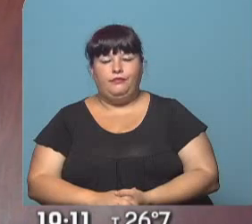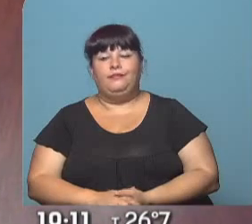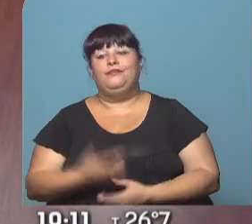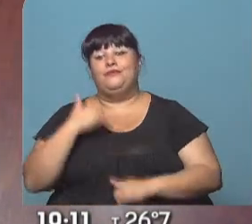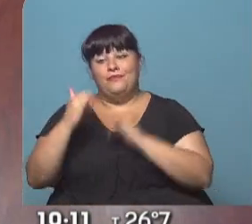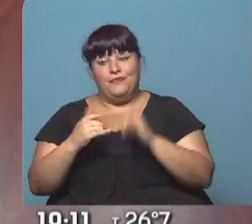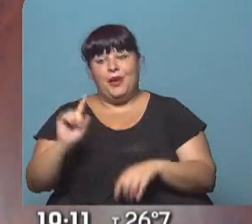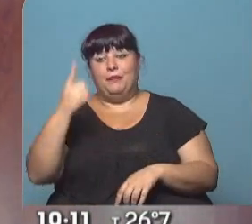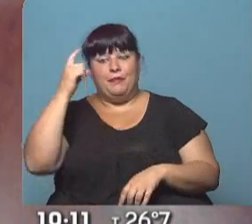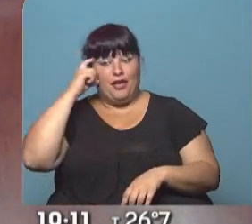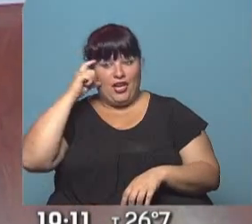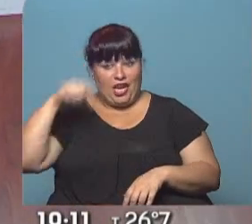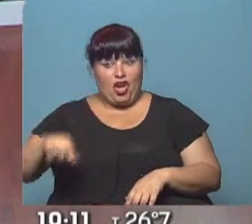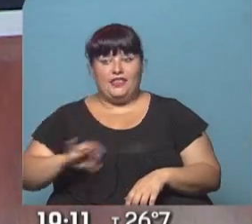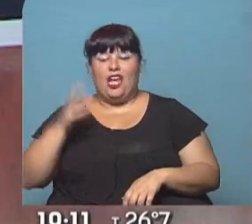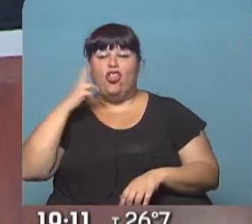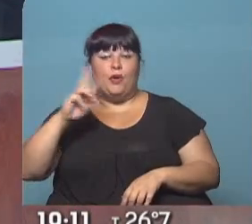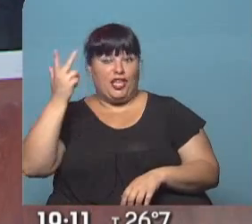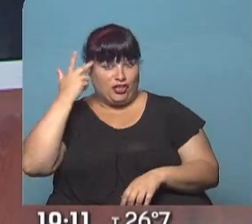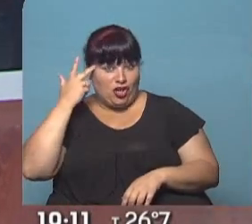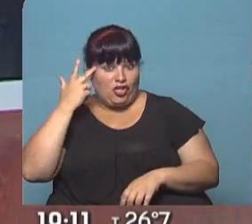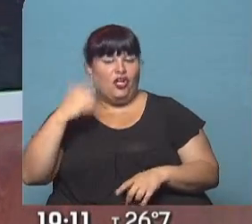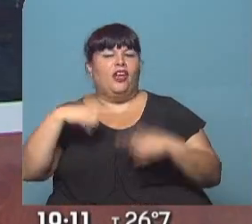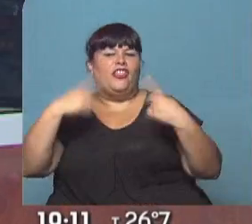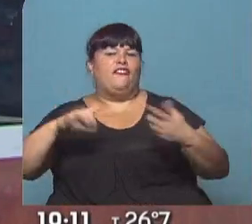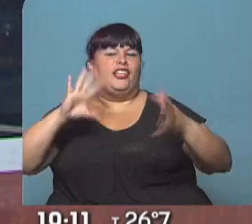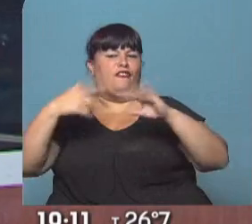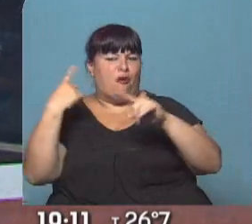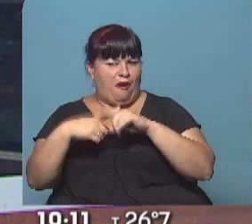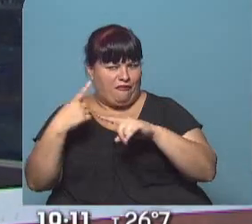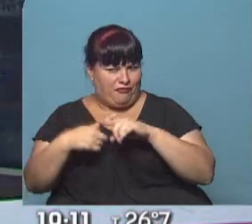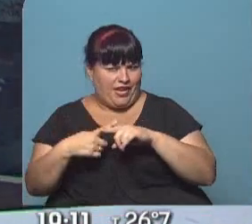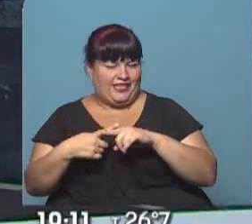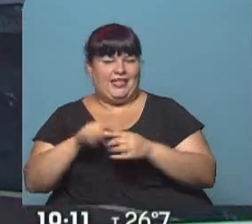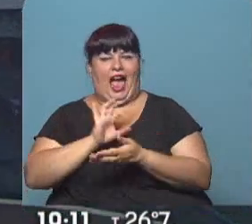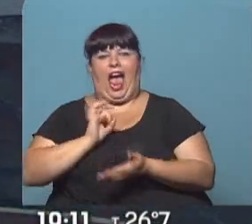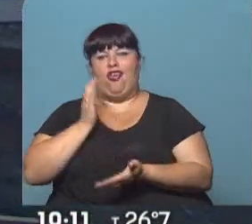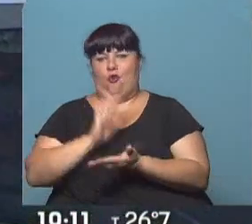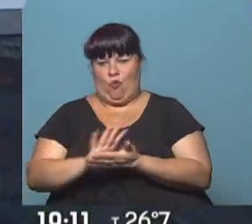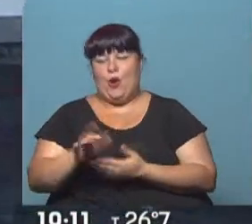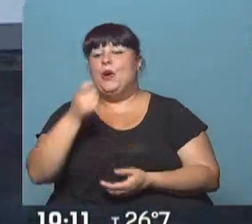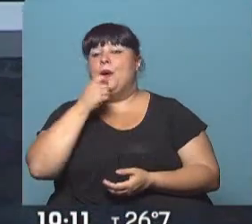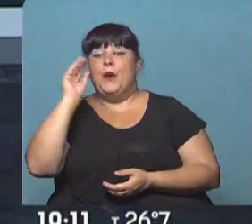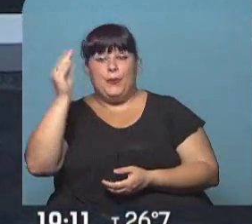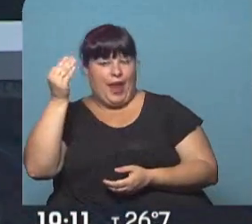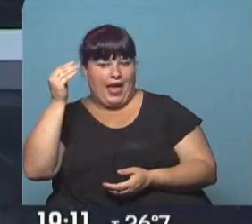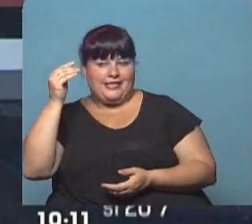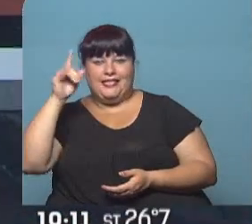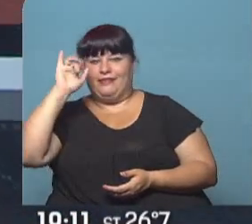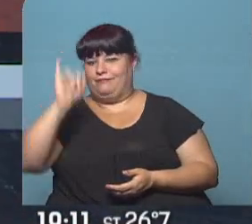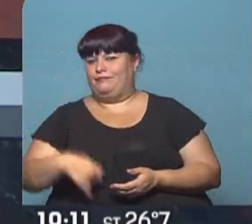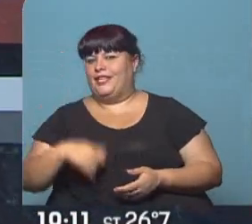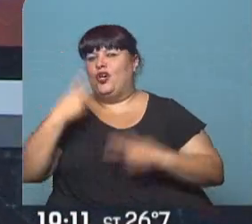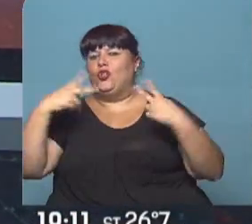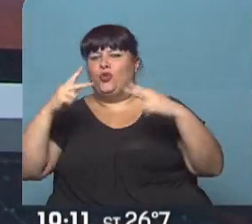Y lo decíamos, primero de enero de este año 2018 y se ha recibido de múltiples maneras este nuevo año. Por ejemplo, Brasil es un lugar donde